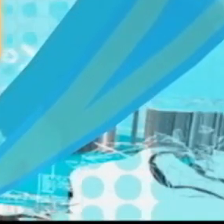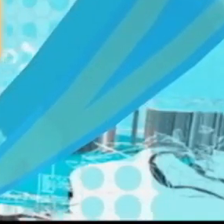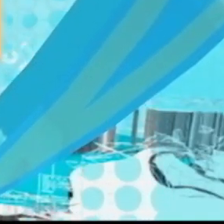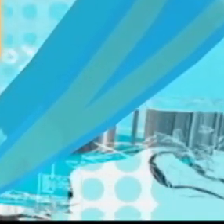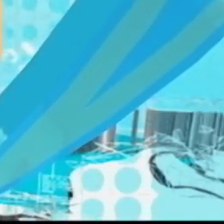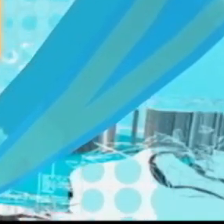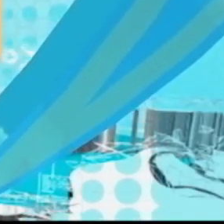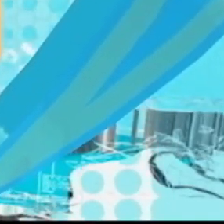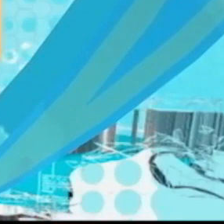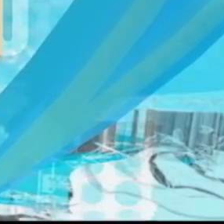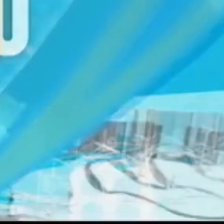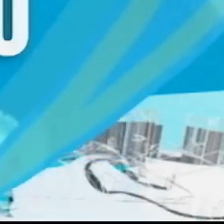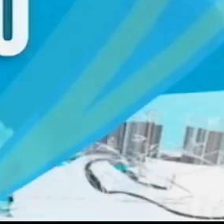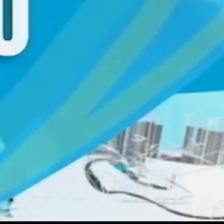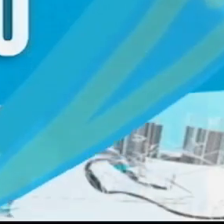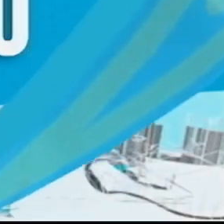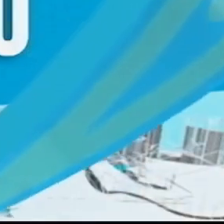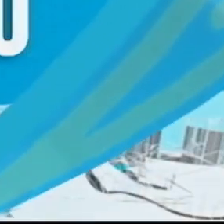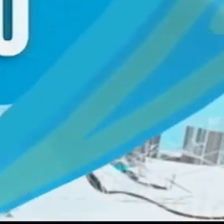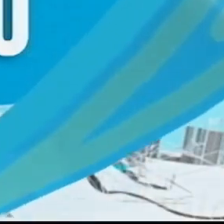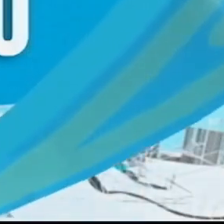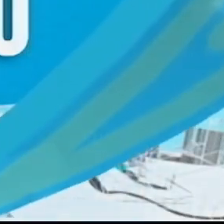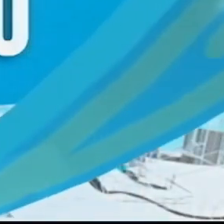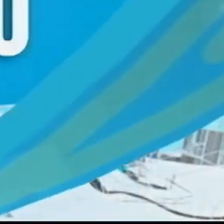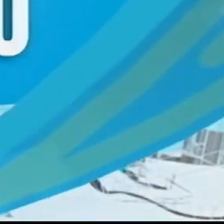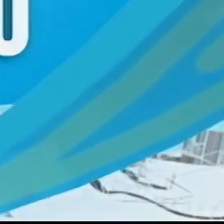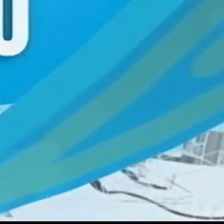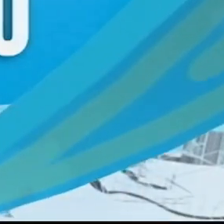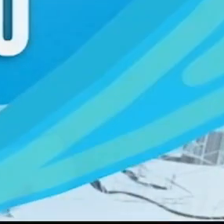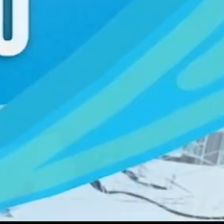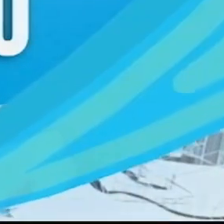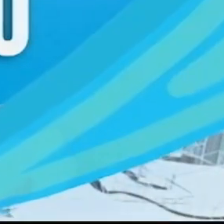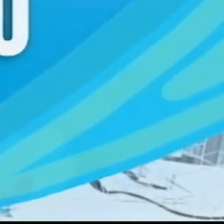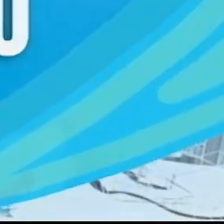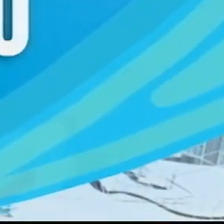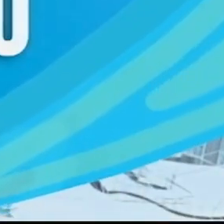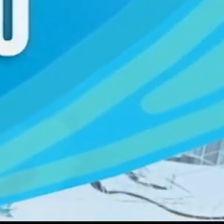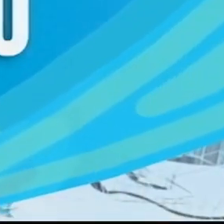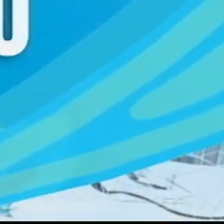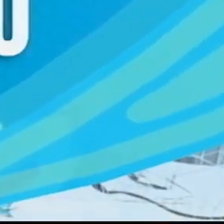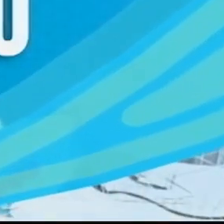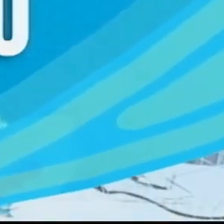Banco Popular presentó El Tipo de Cambio.